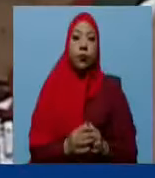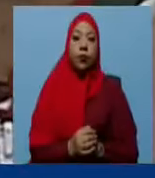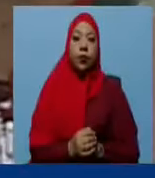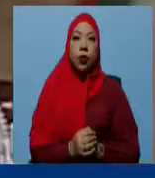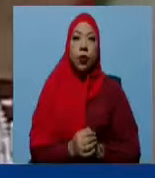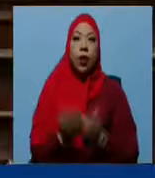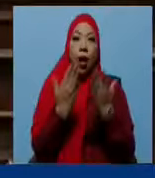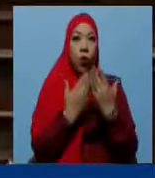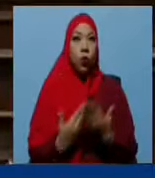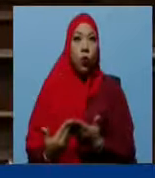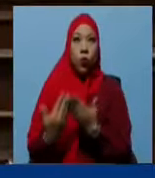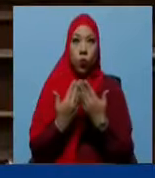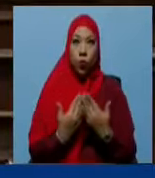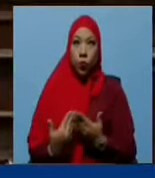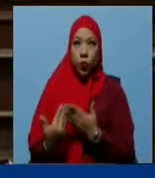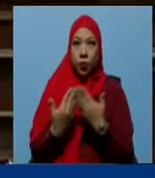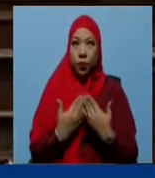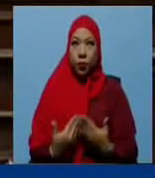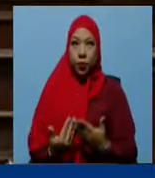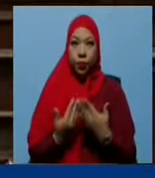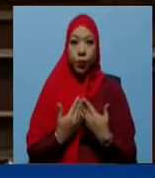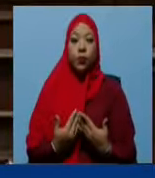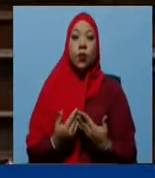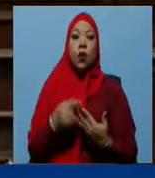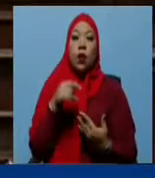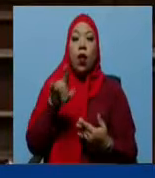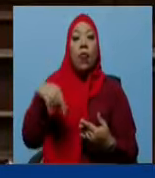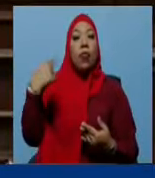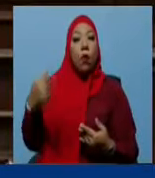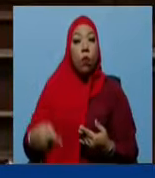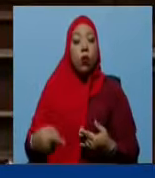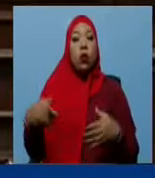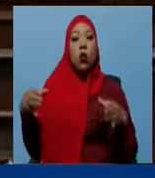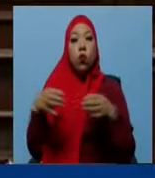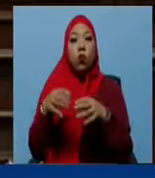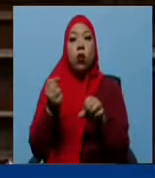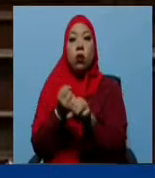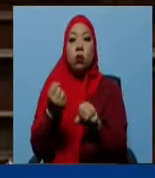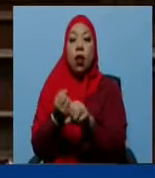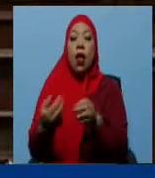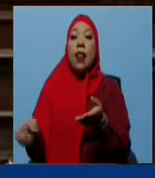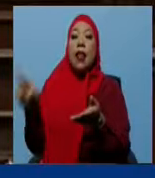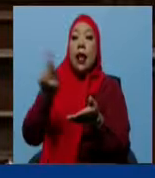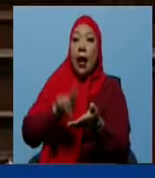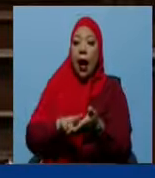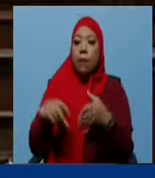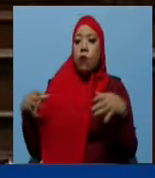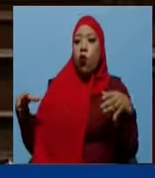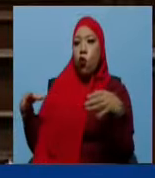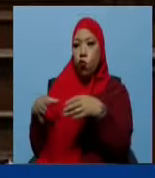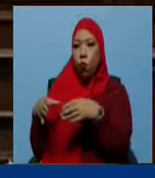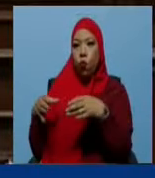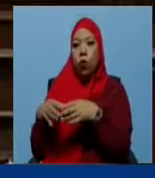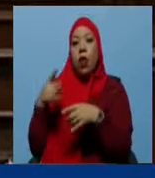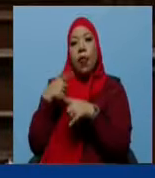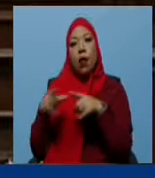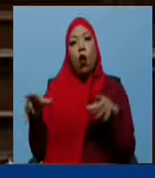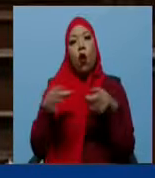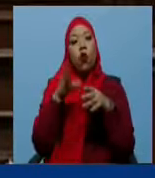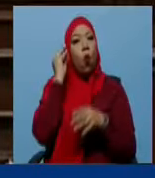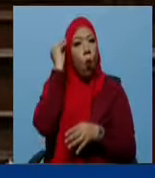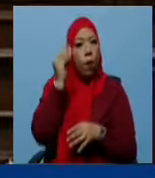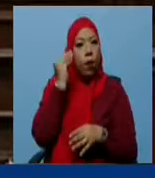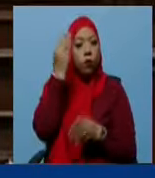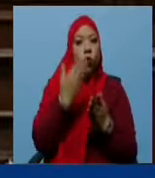Nico. Fuelúa se llamaba. Y después surgió una corriente reformista que creó el Grupo de Opinión Estudiantil,